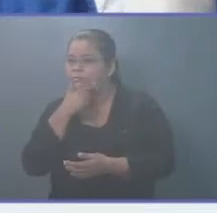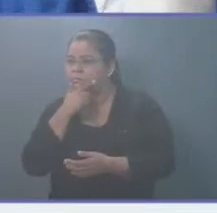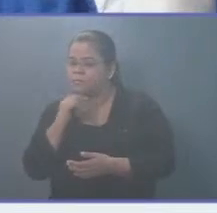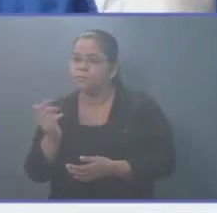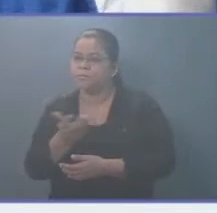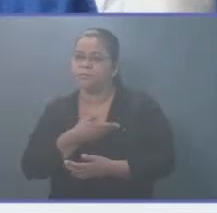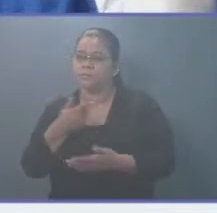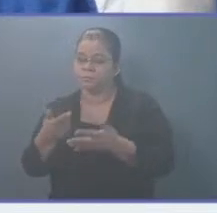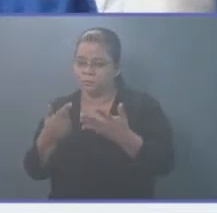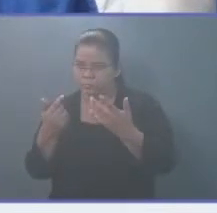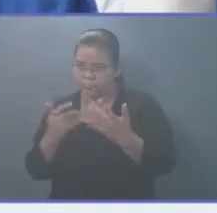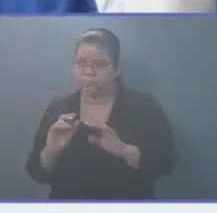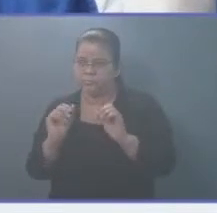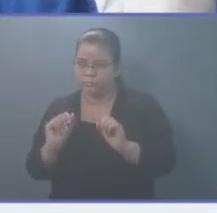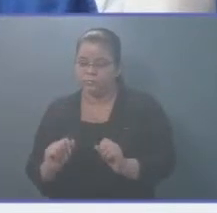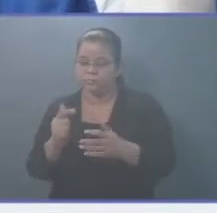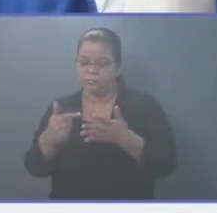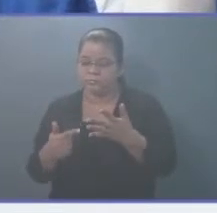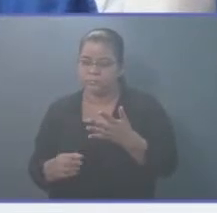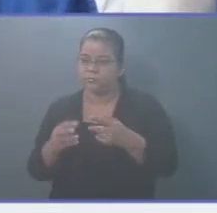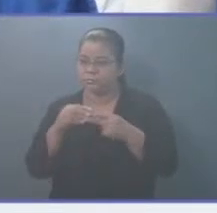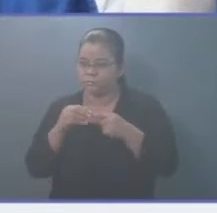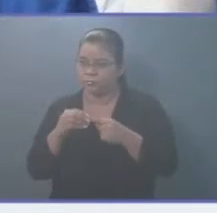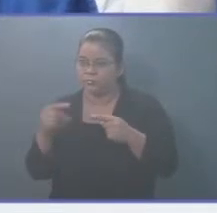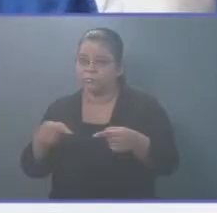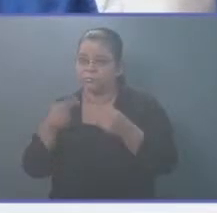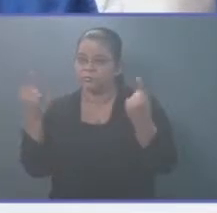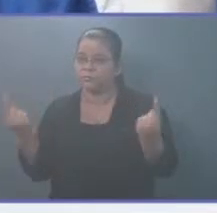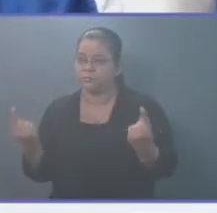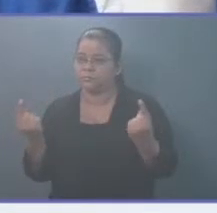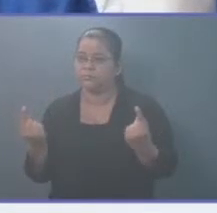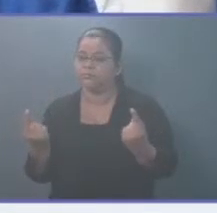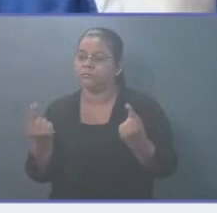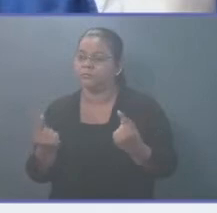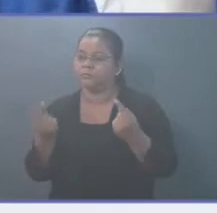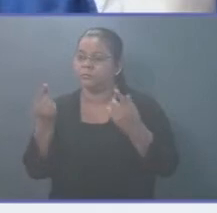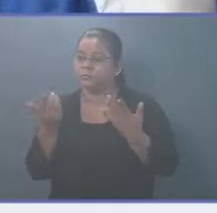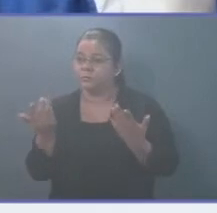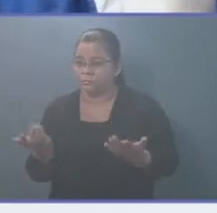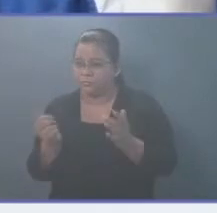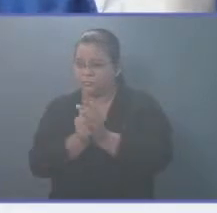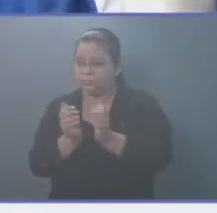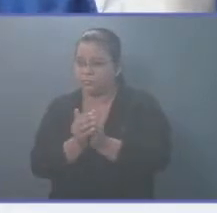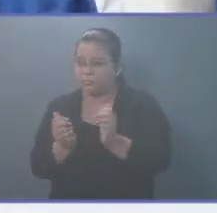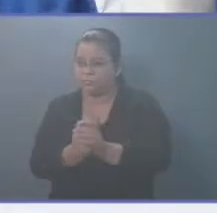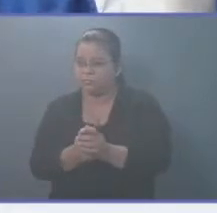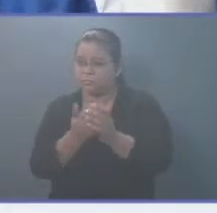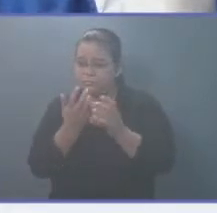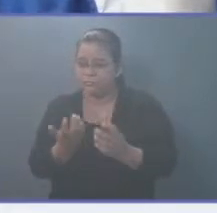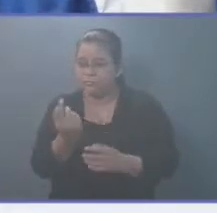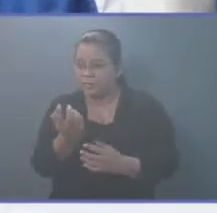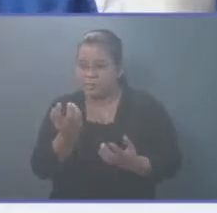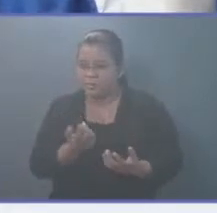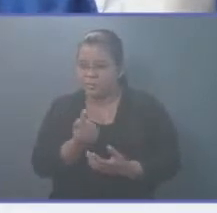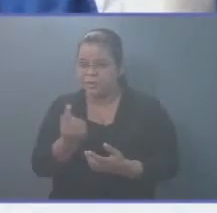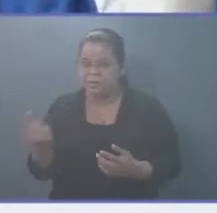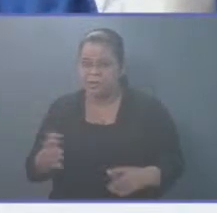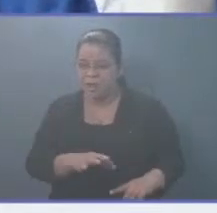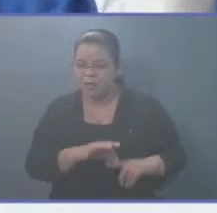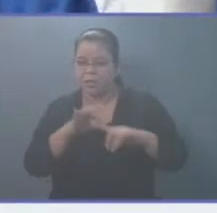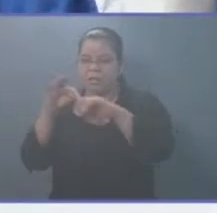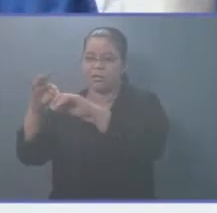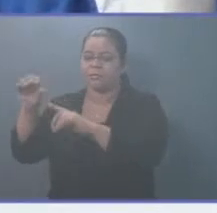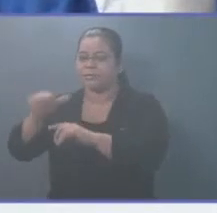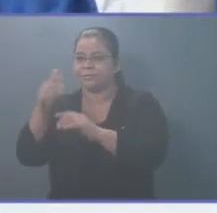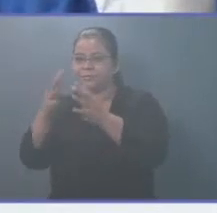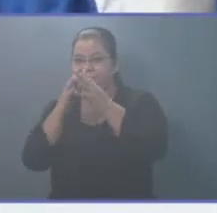tengamos de la ley especial contra el tráfico ilegal de personas, que la vimos en su totalidad el martes pasado, pero que